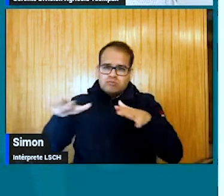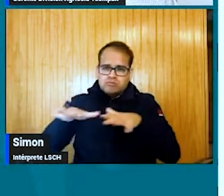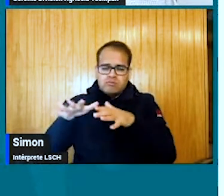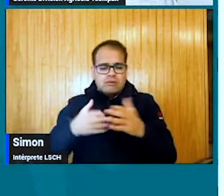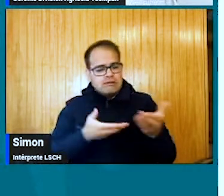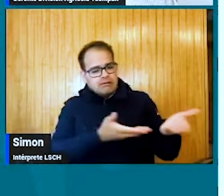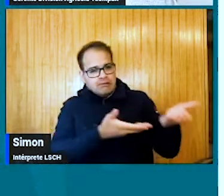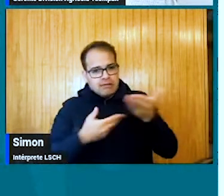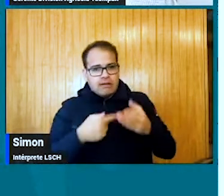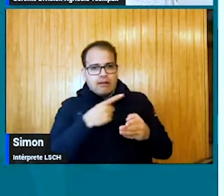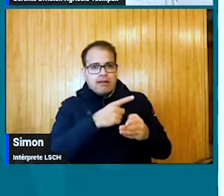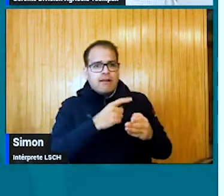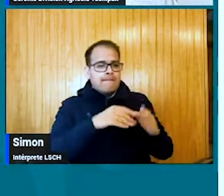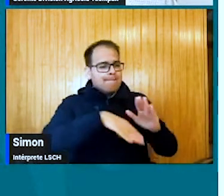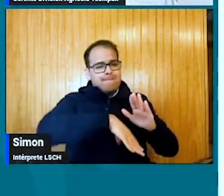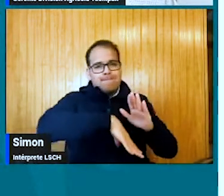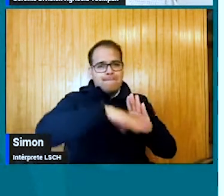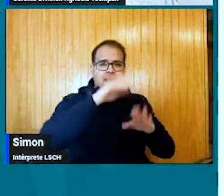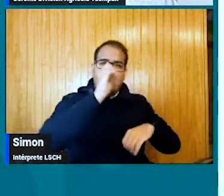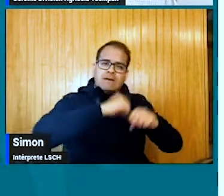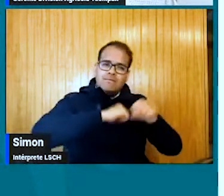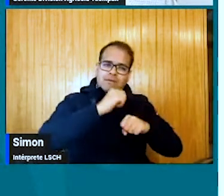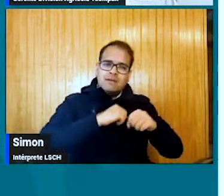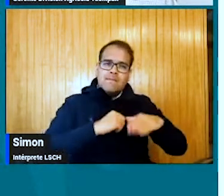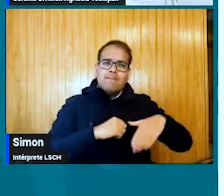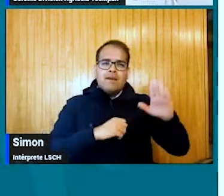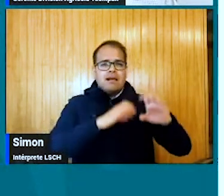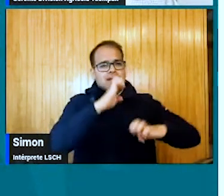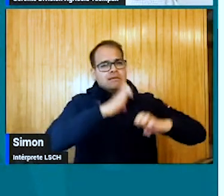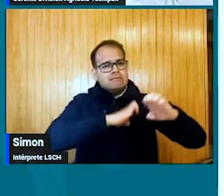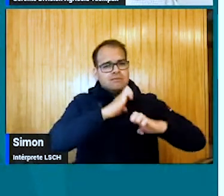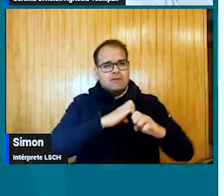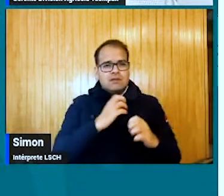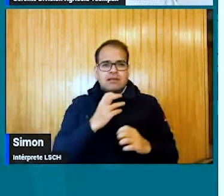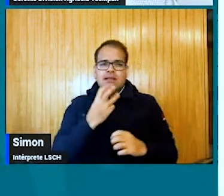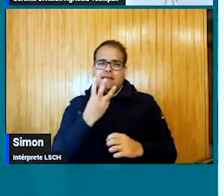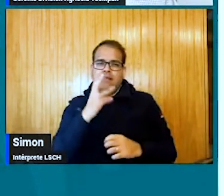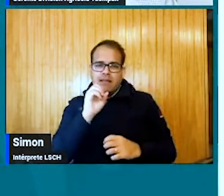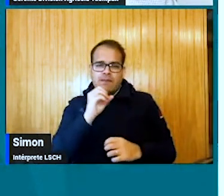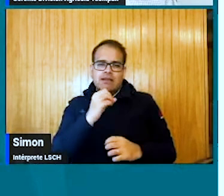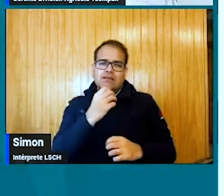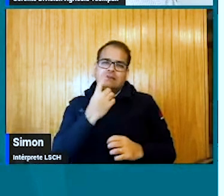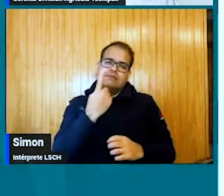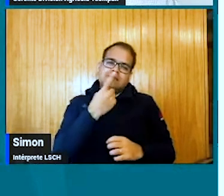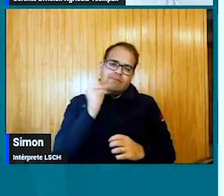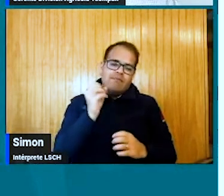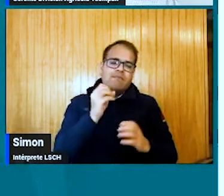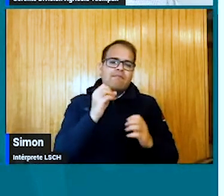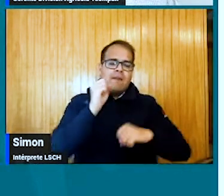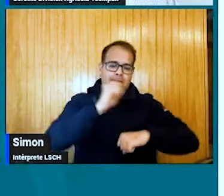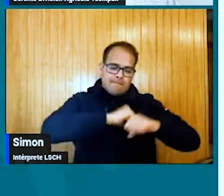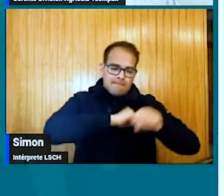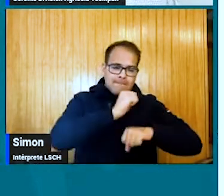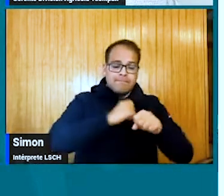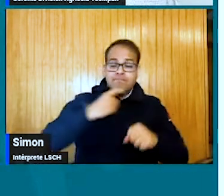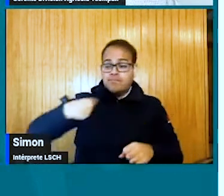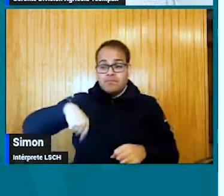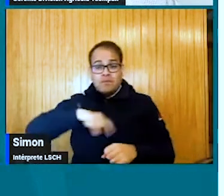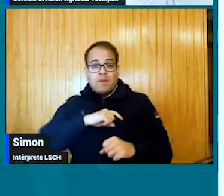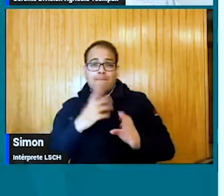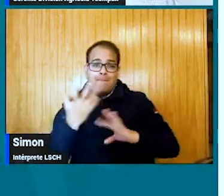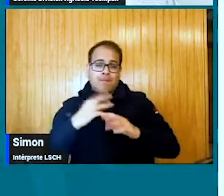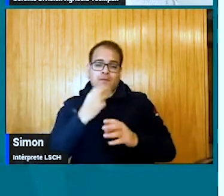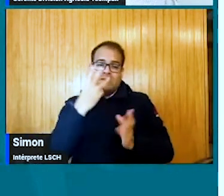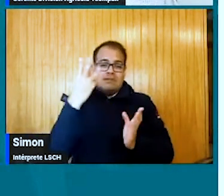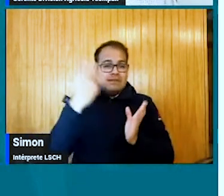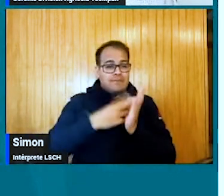fabricante de máquinas en el mundo. Tiene alrededor de 40.000, 37.000 máquinas. Nosotros tenemos alrededor de